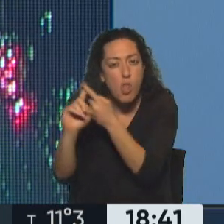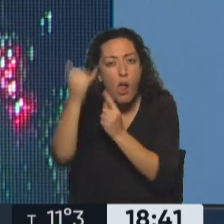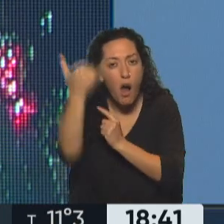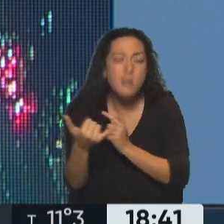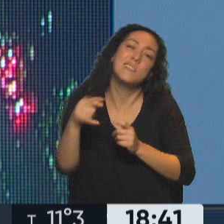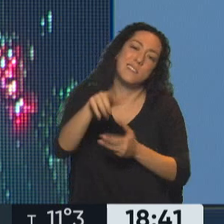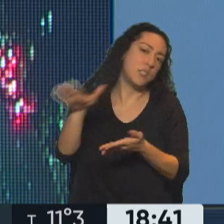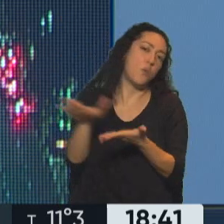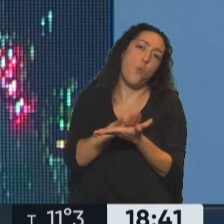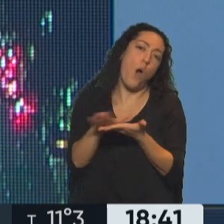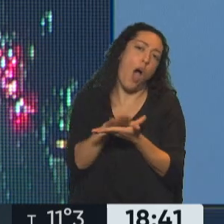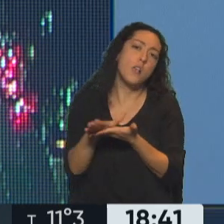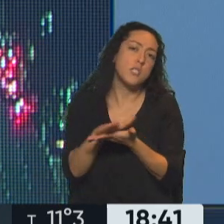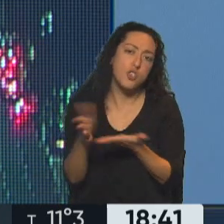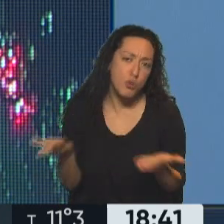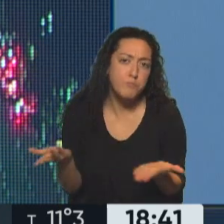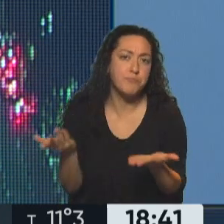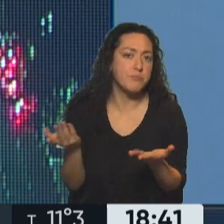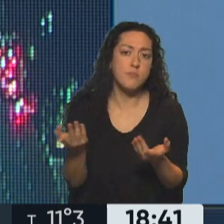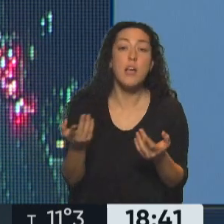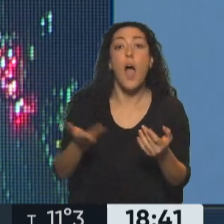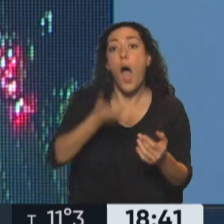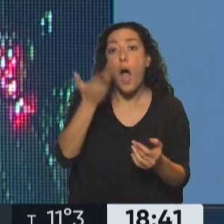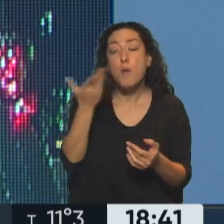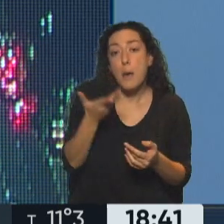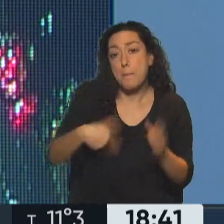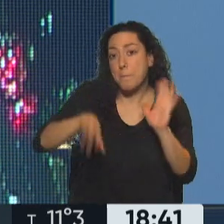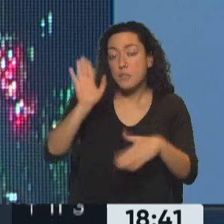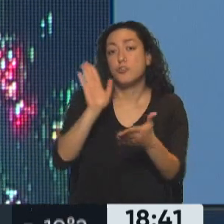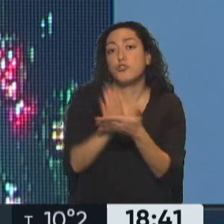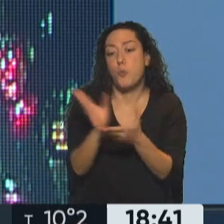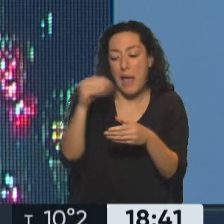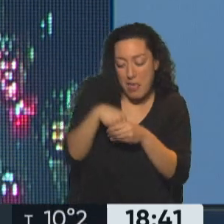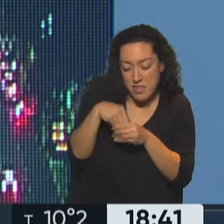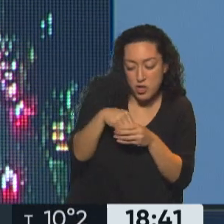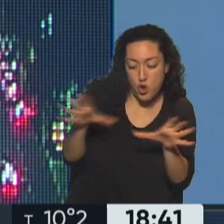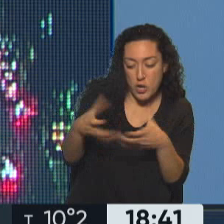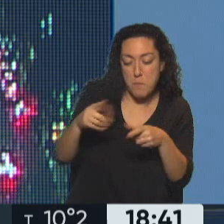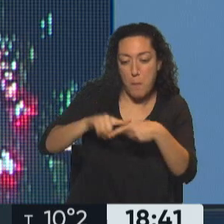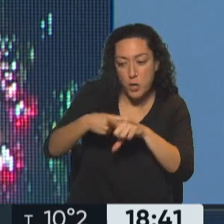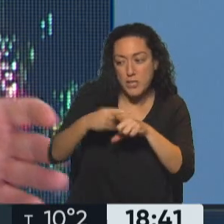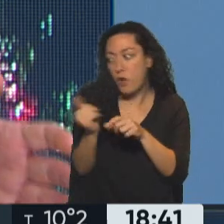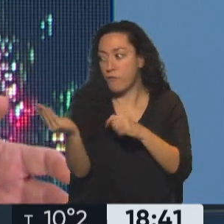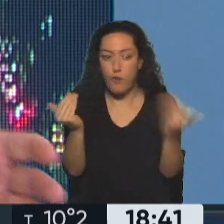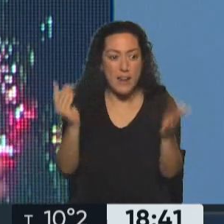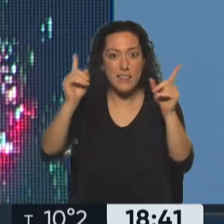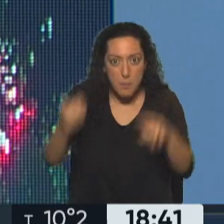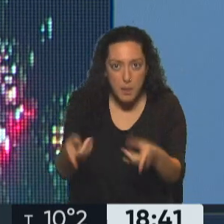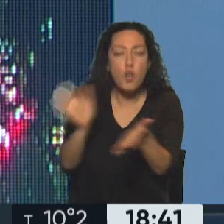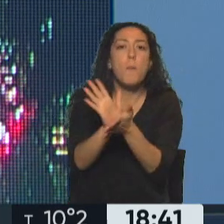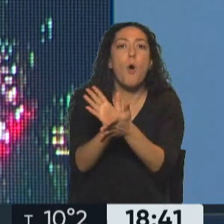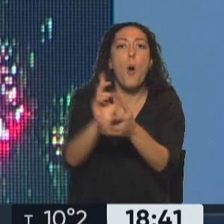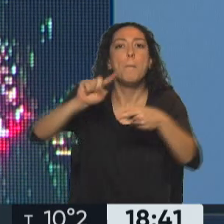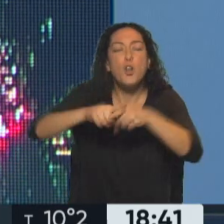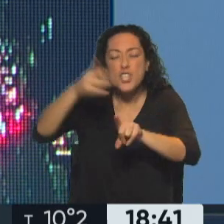creo que la palabra que más se ha hablado en estas últimas horas hacia adentro y hacia afuera es orden. Claro. Se logró el orden